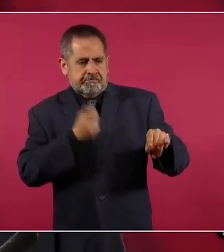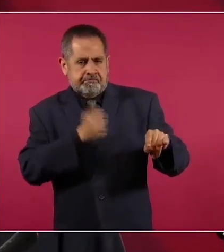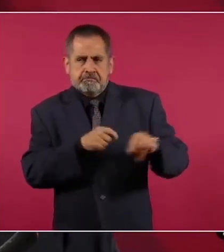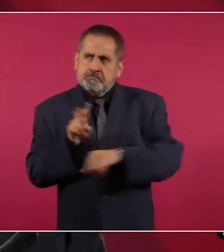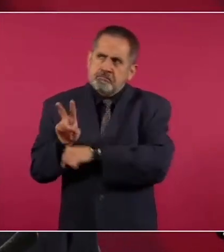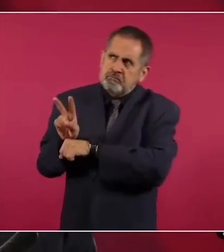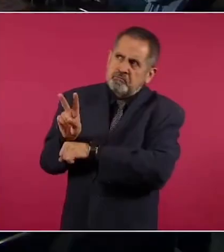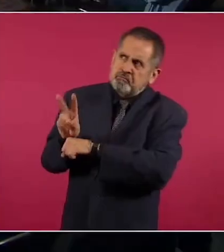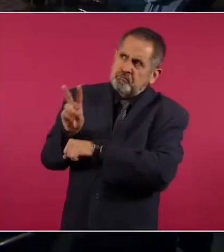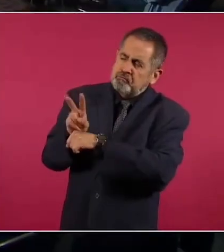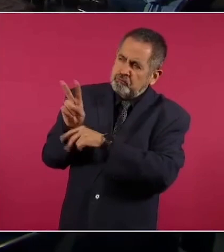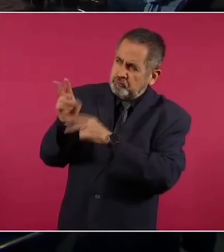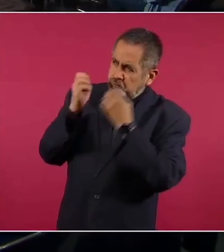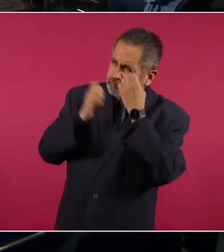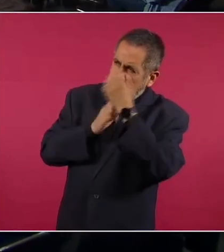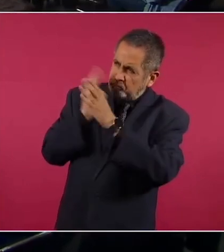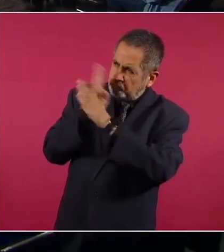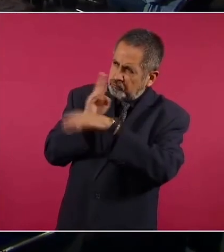de